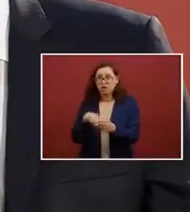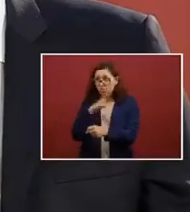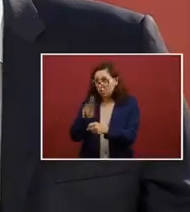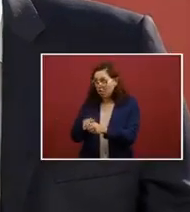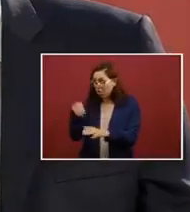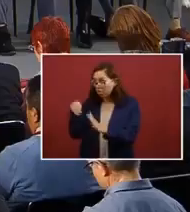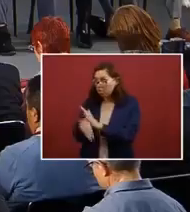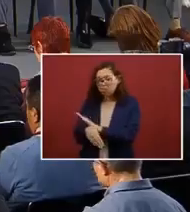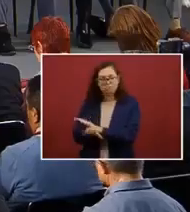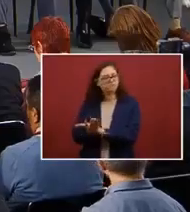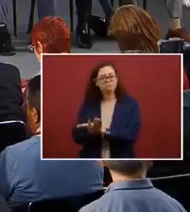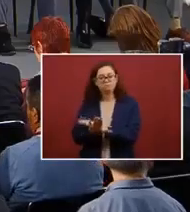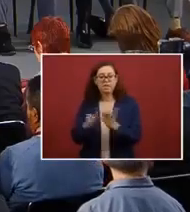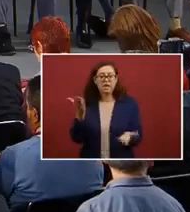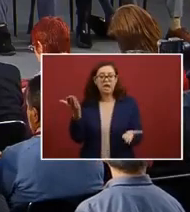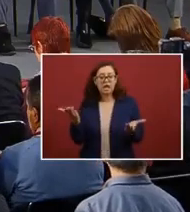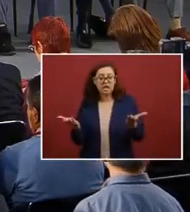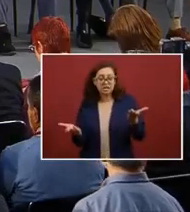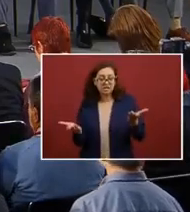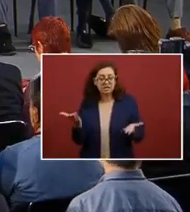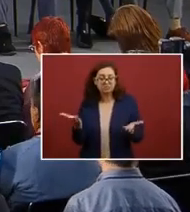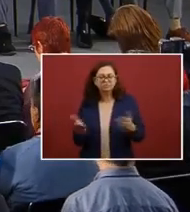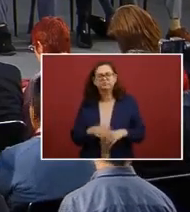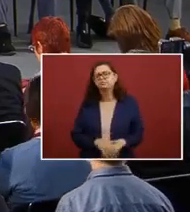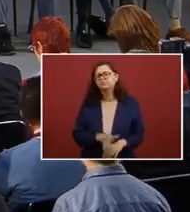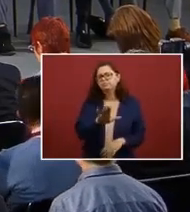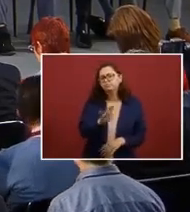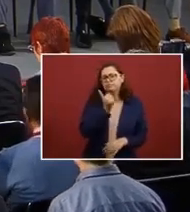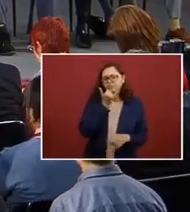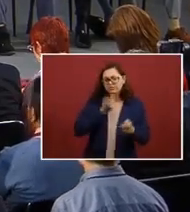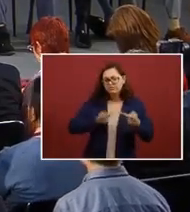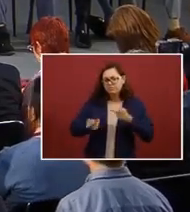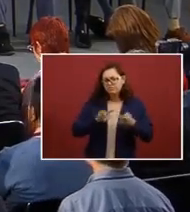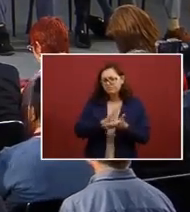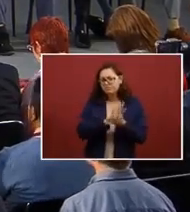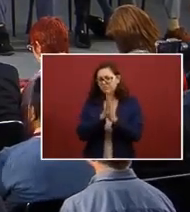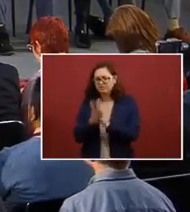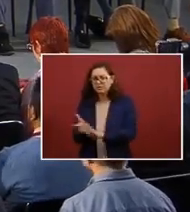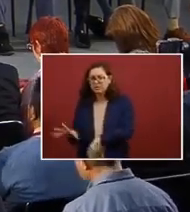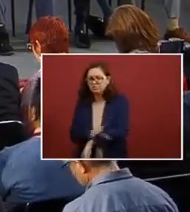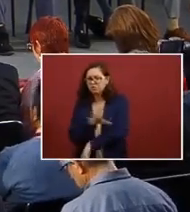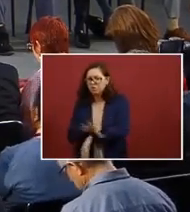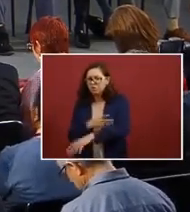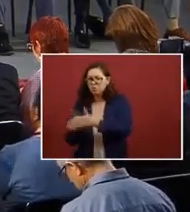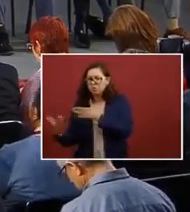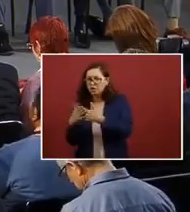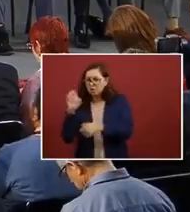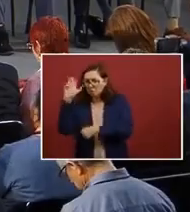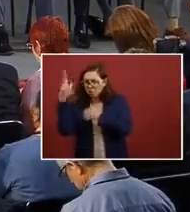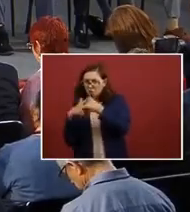equilibrio. ¿Algún plan para transicionar, para la llamada transición energética? También, como ya se está implementando en Europa.